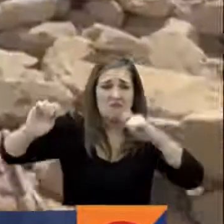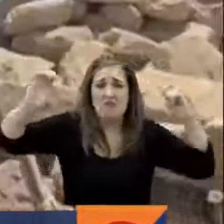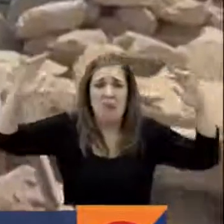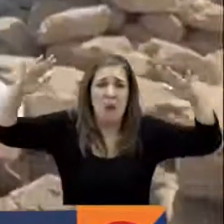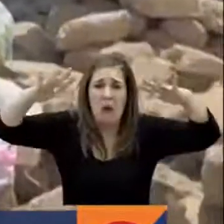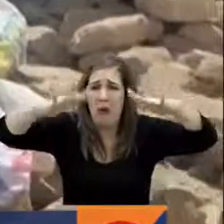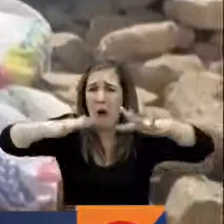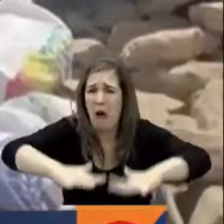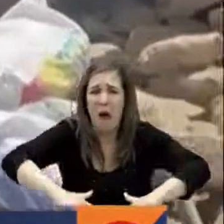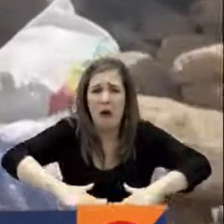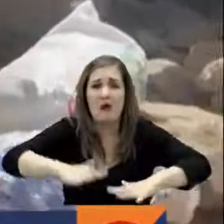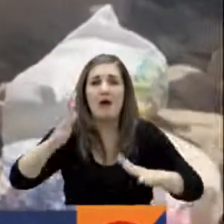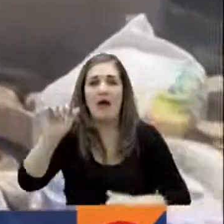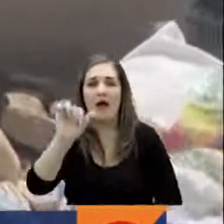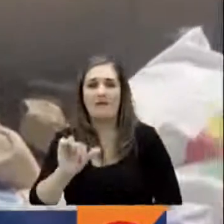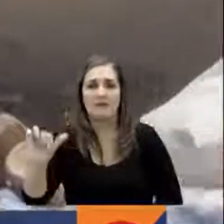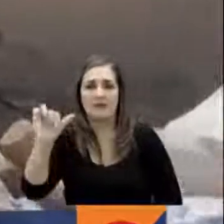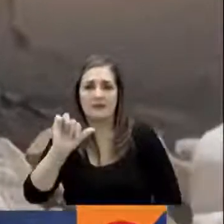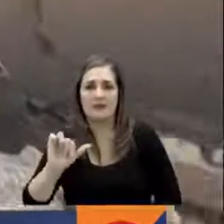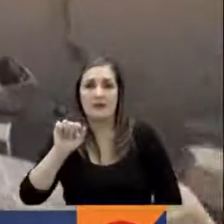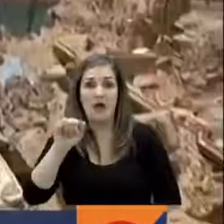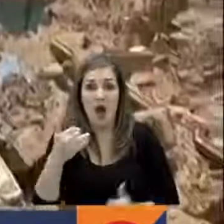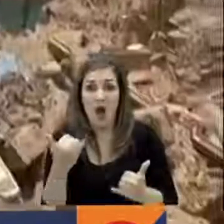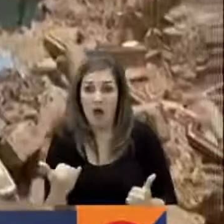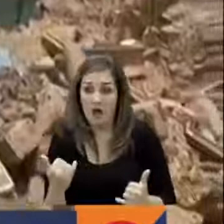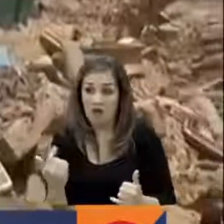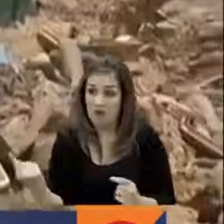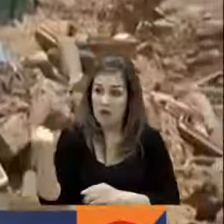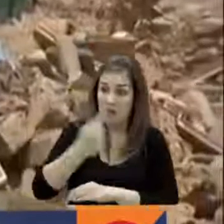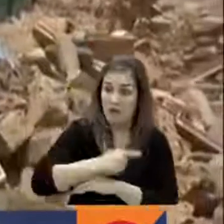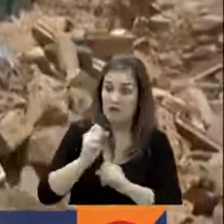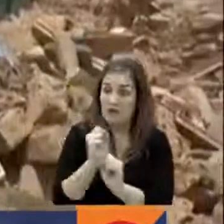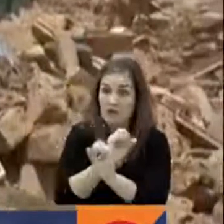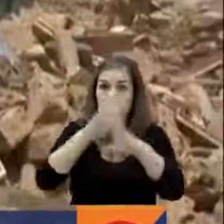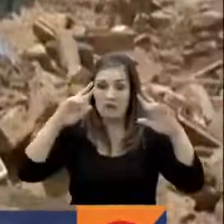existencia a escombros en Afganistán respira un nuevo día así.